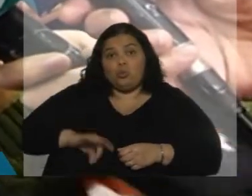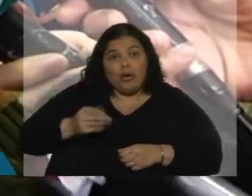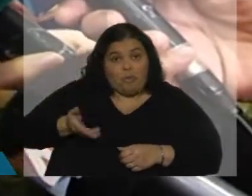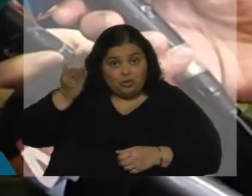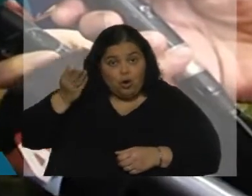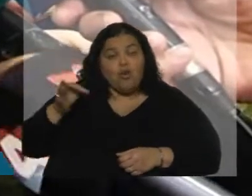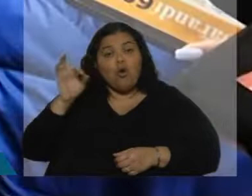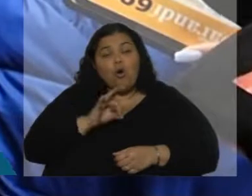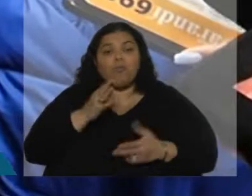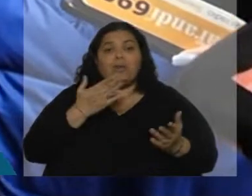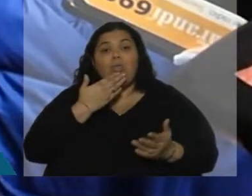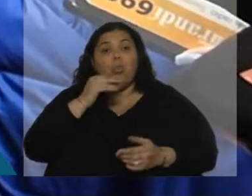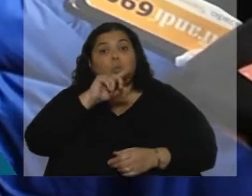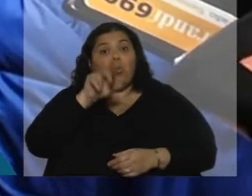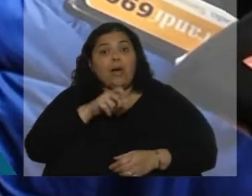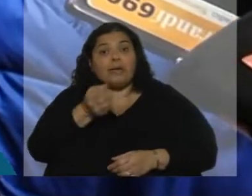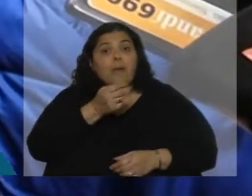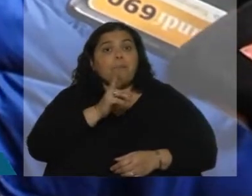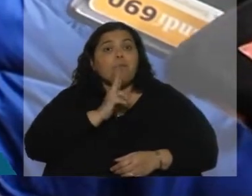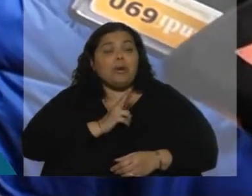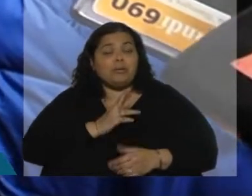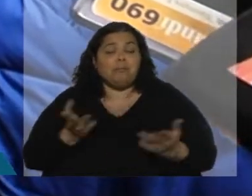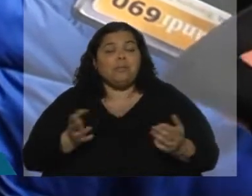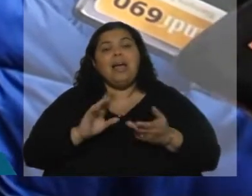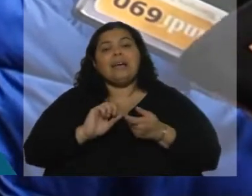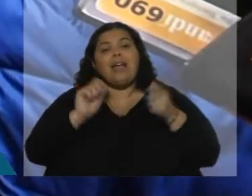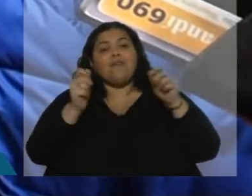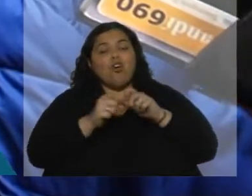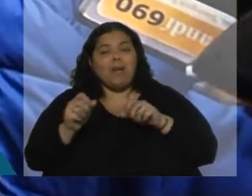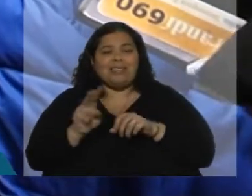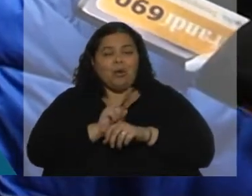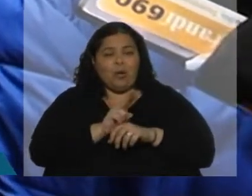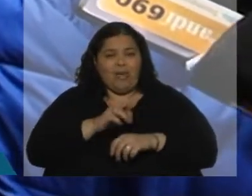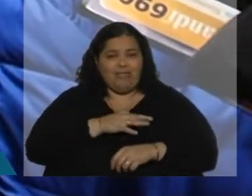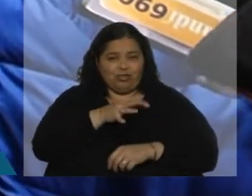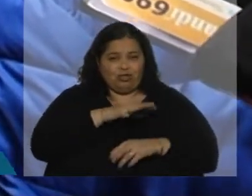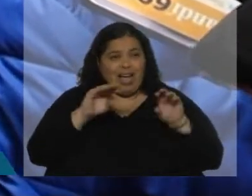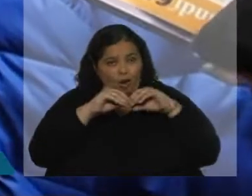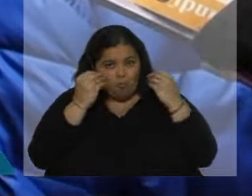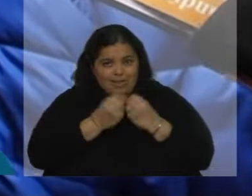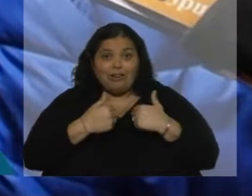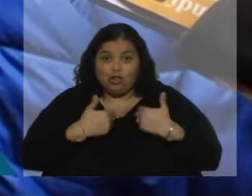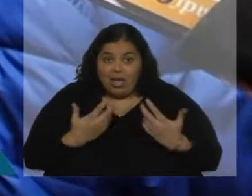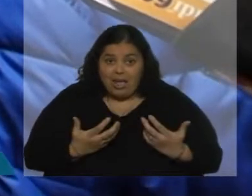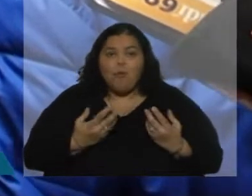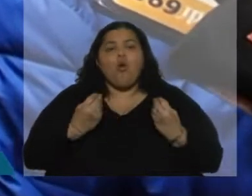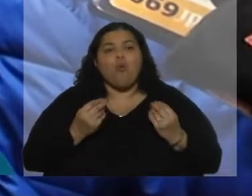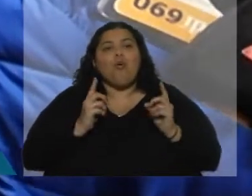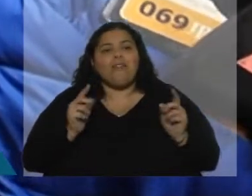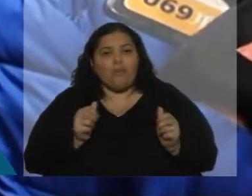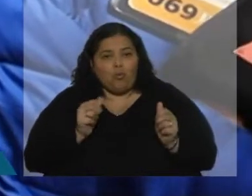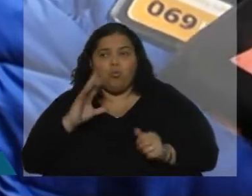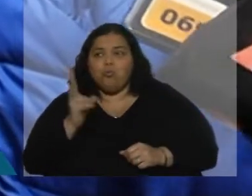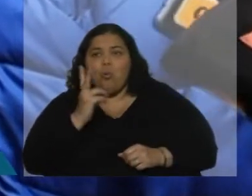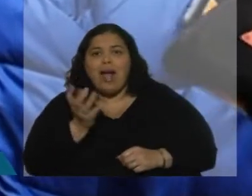quedaron dudas en las respuestas la reforma de la seguridad social integral que nosotros queremos se resuelve buscando nuevas fuentes de financiamiento